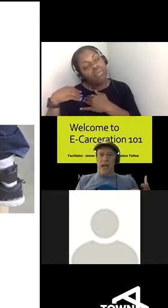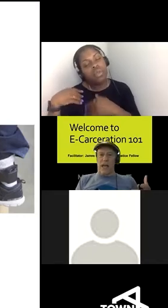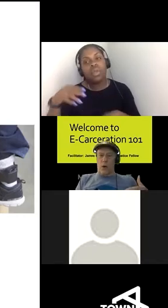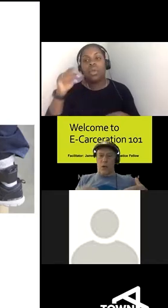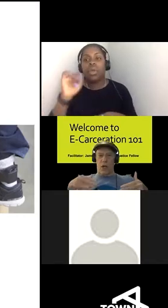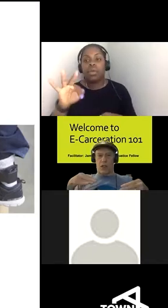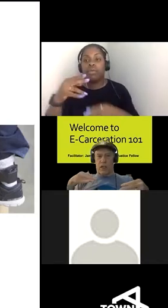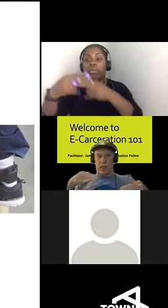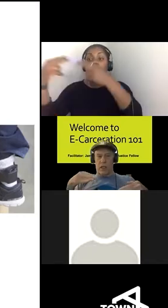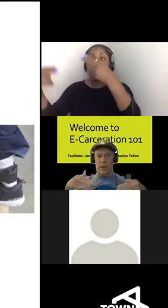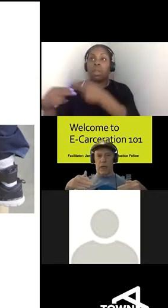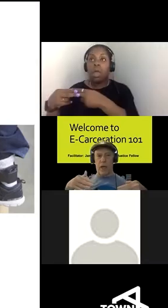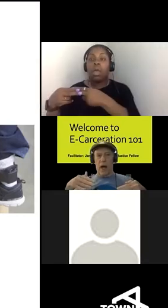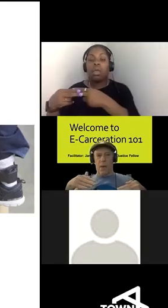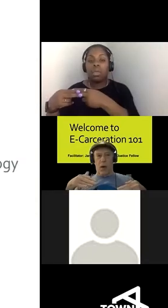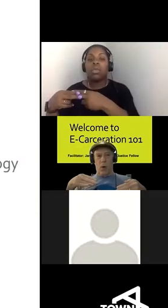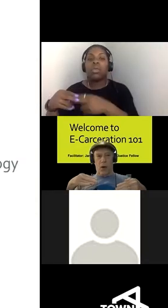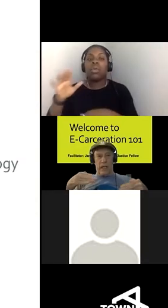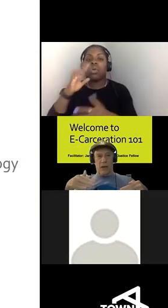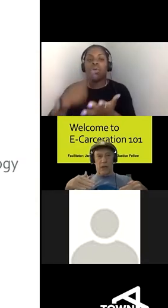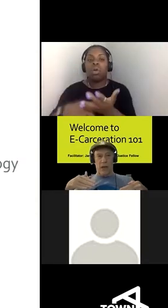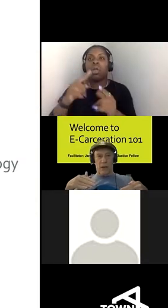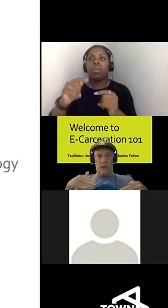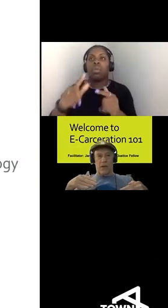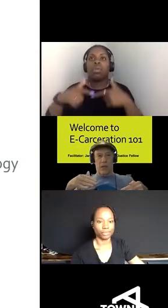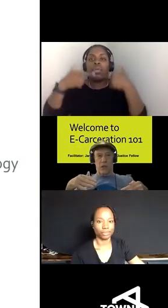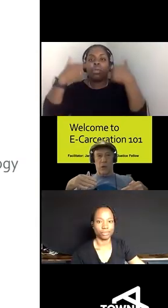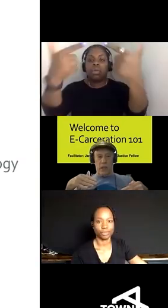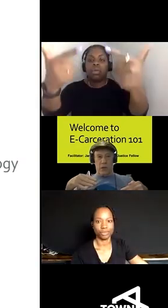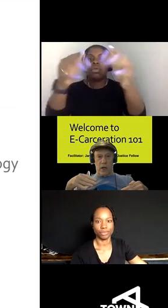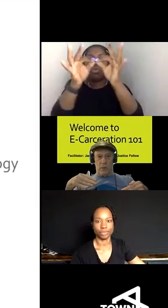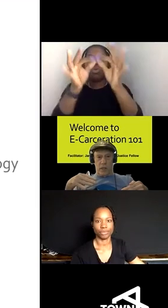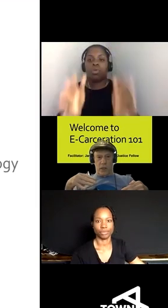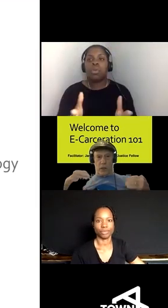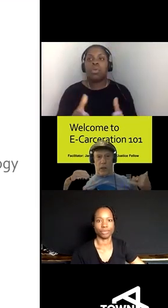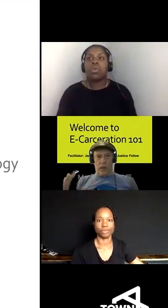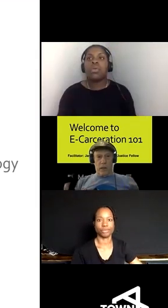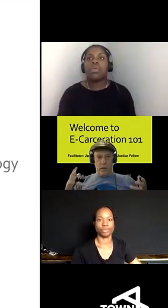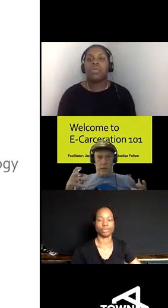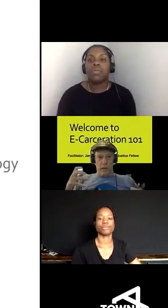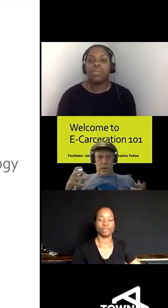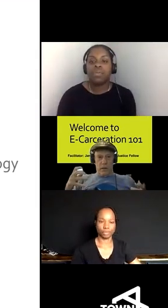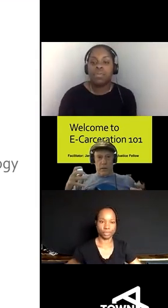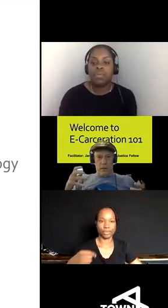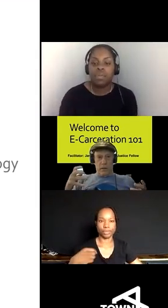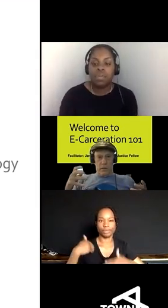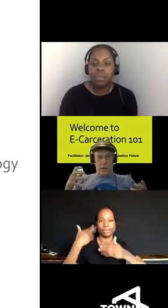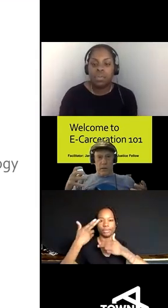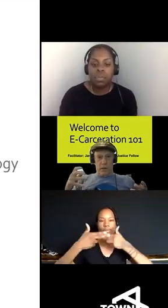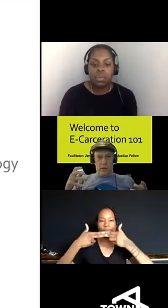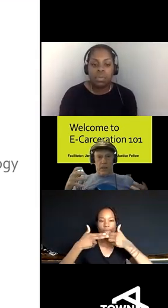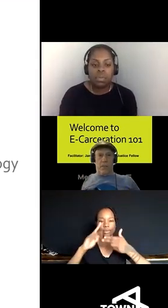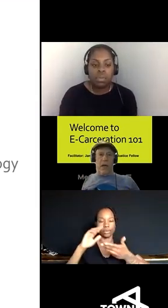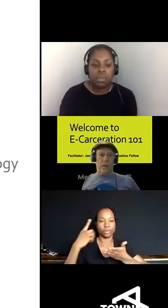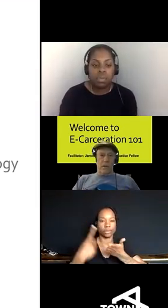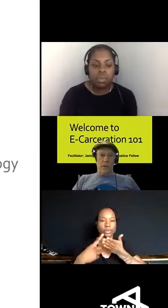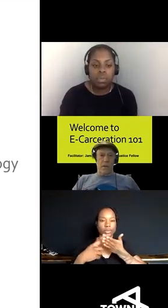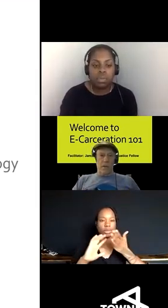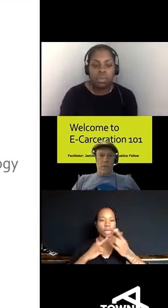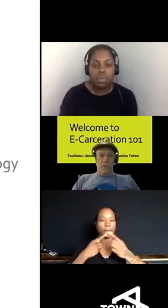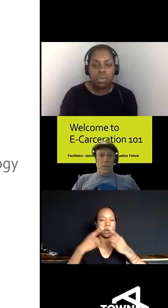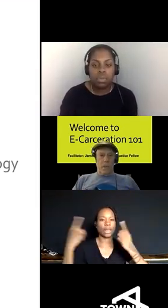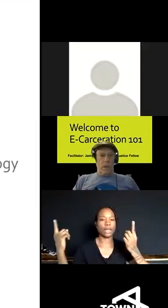también. Así que para la última hoja quiero hablarles un poco sobre dónde está nuestra contranarrativa en contra del monitoreo